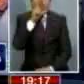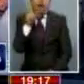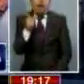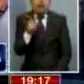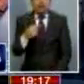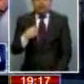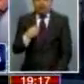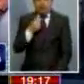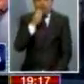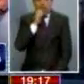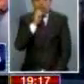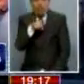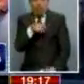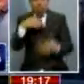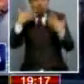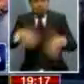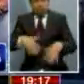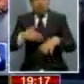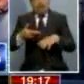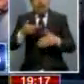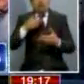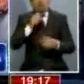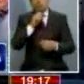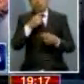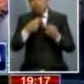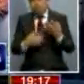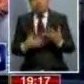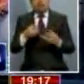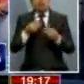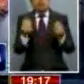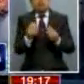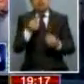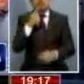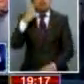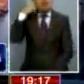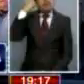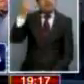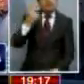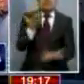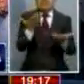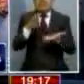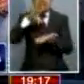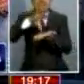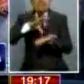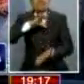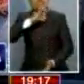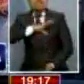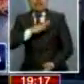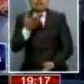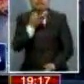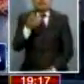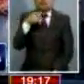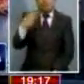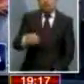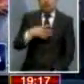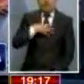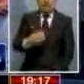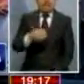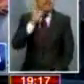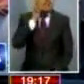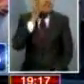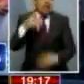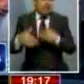Yo les he preguntado muchas veces, ¿qué es lo que sueñan? ¿Qué tipo de país quieren para sus hijos y